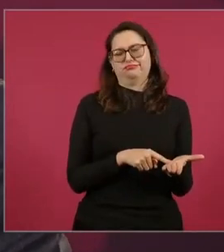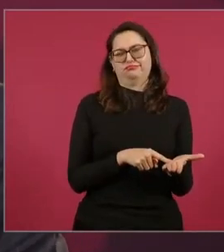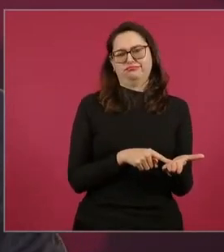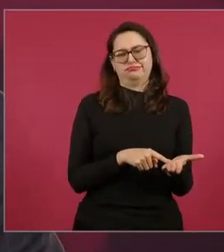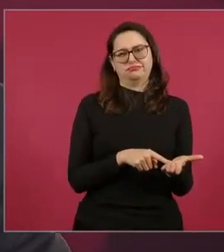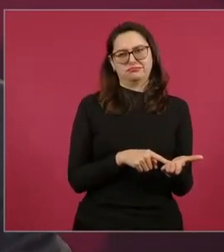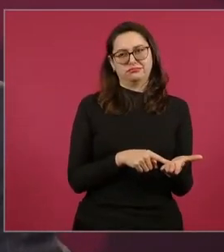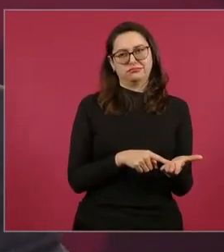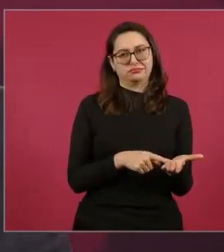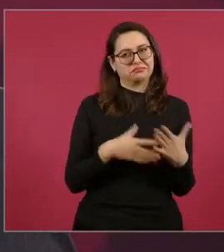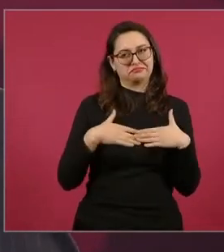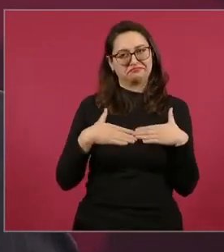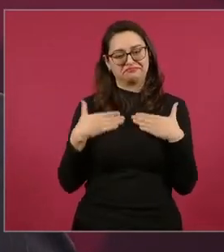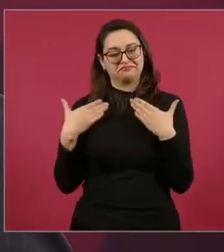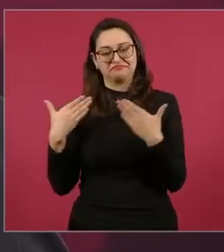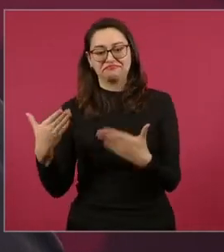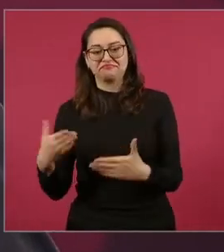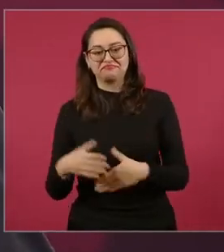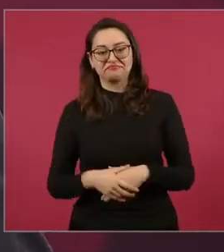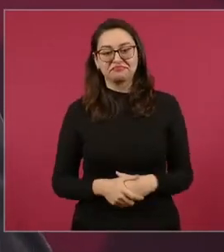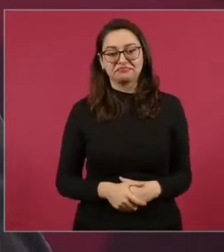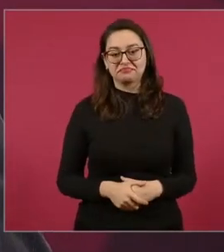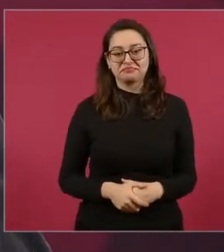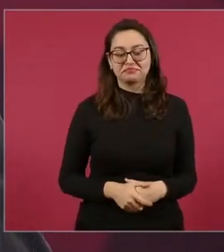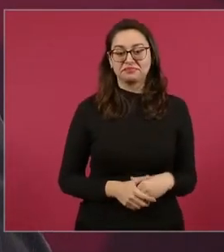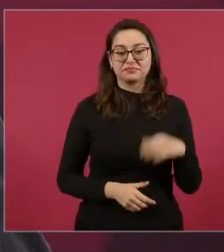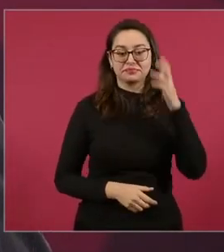Dejaron en libertad